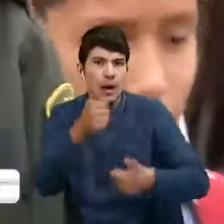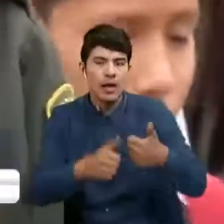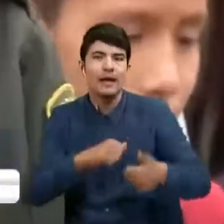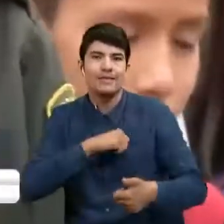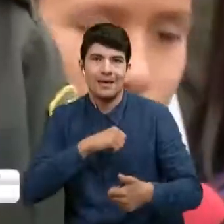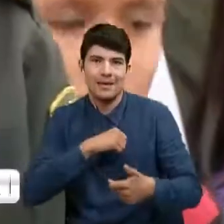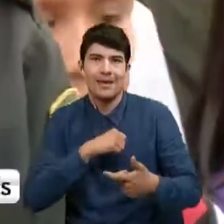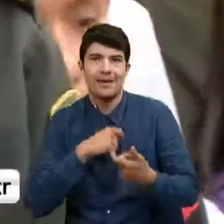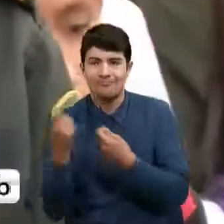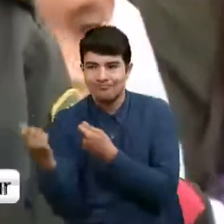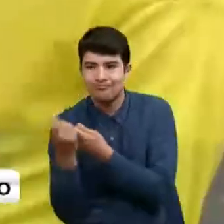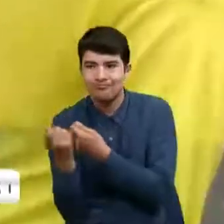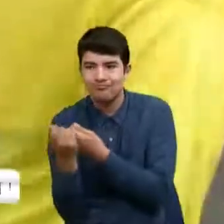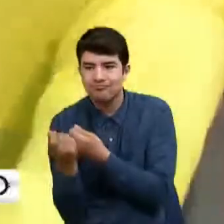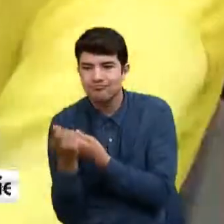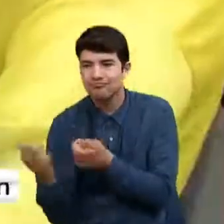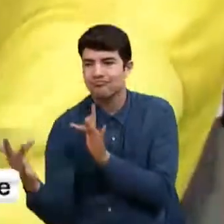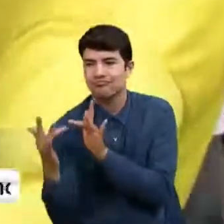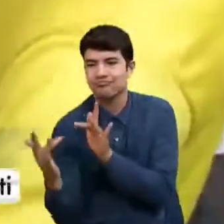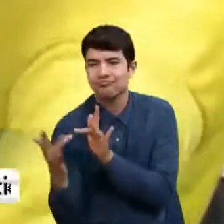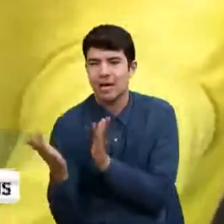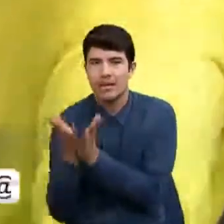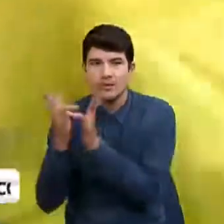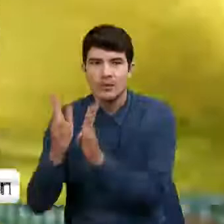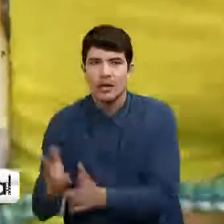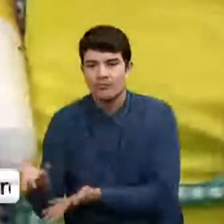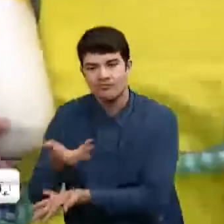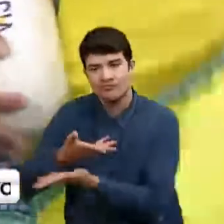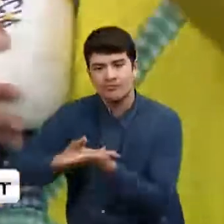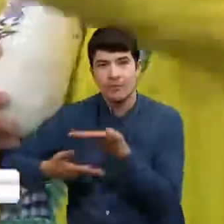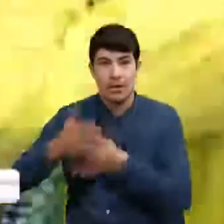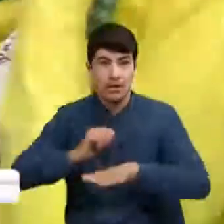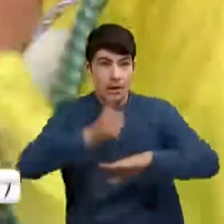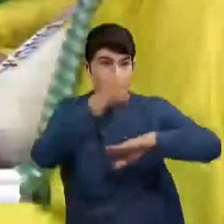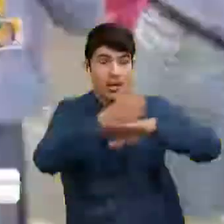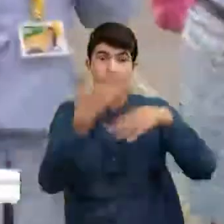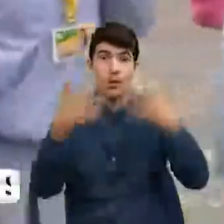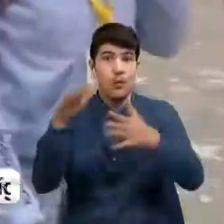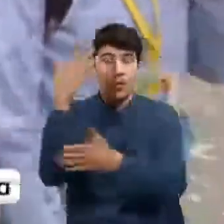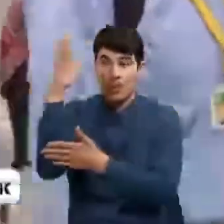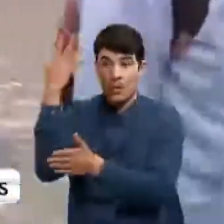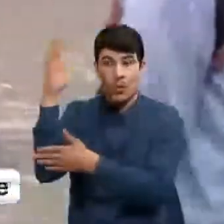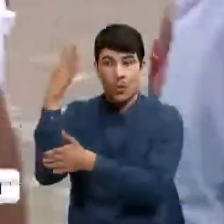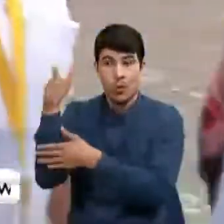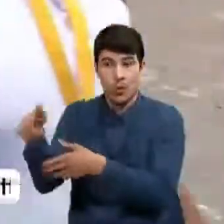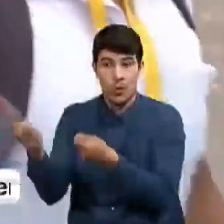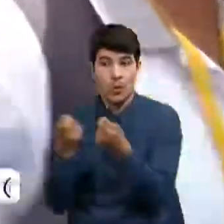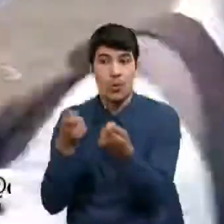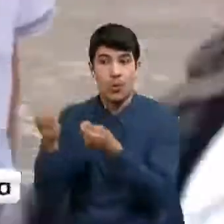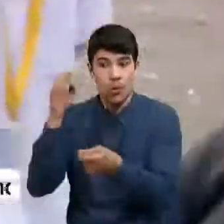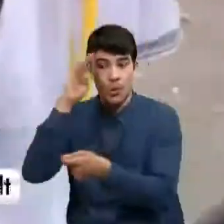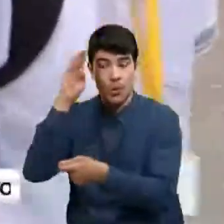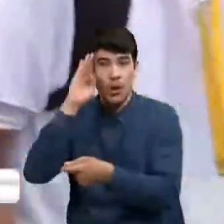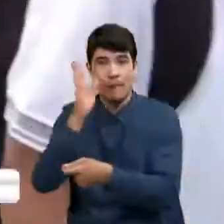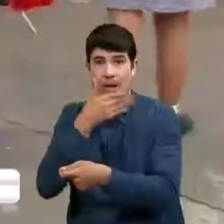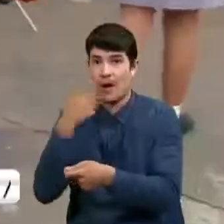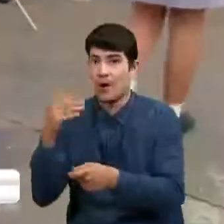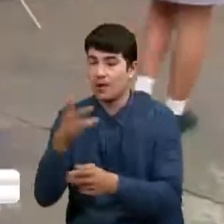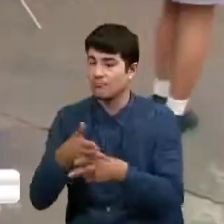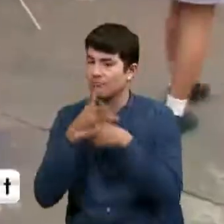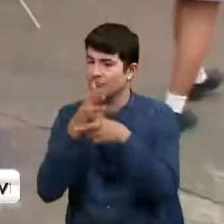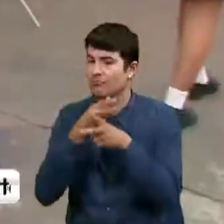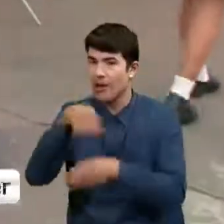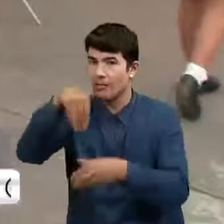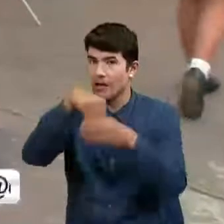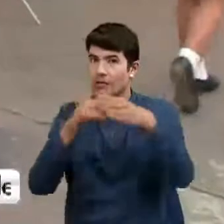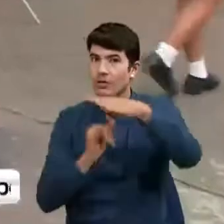acercamiento con el estudiante las directivas de los colegios aplaudieron estos controles que les permiten mejorar su seguridad al interior de